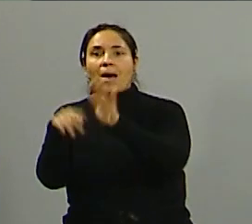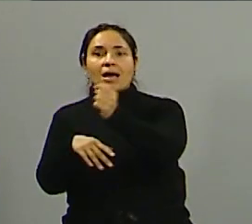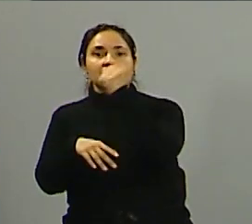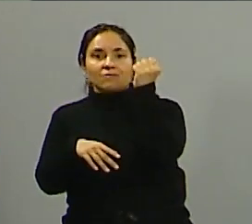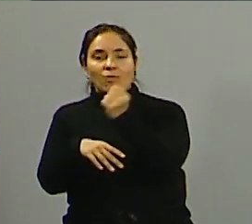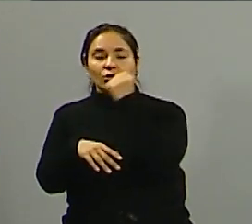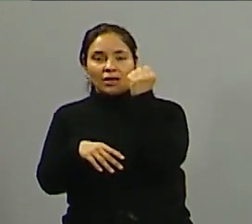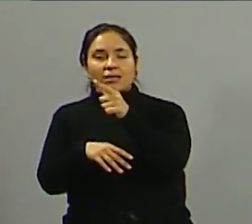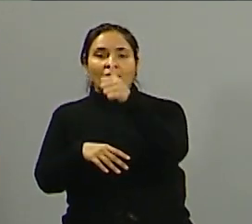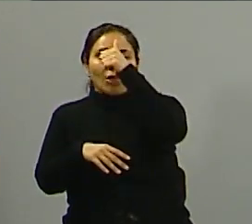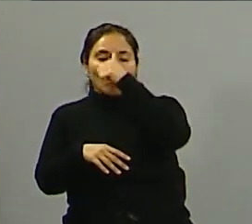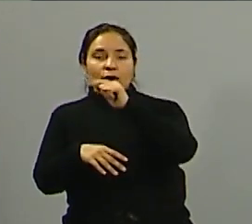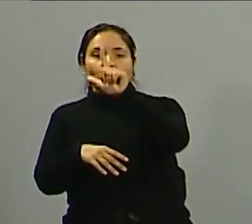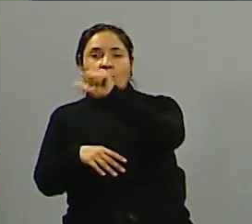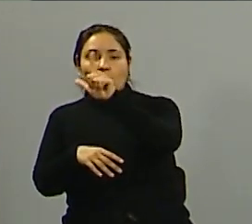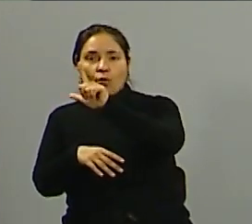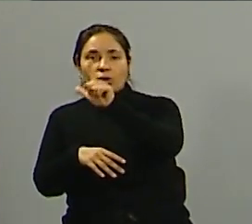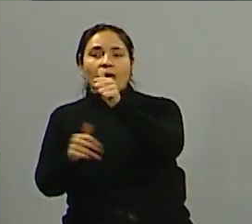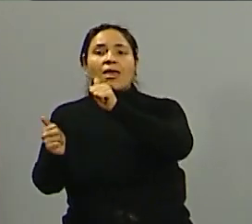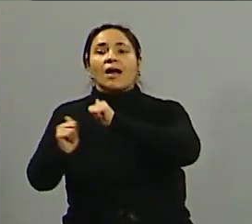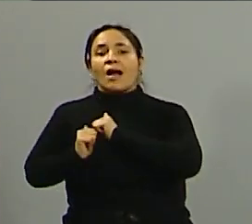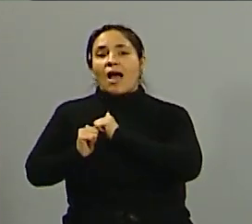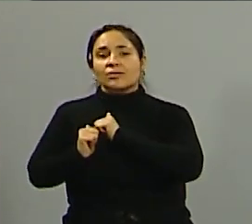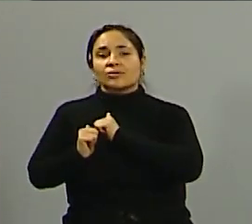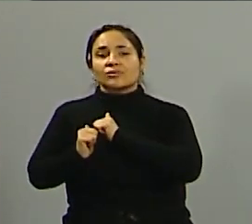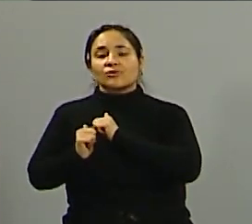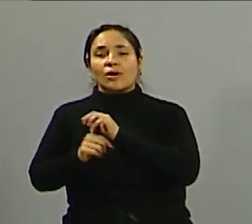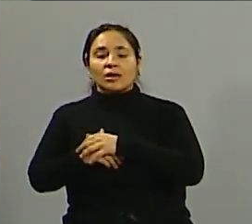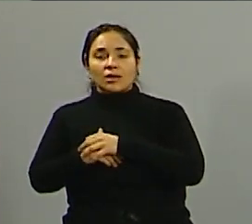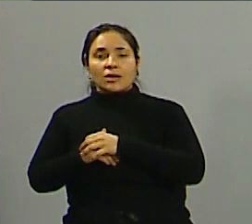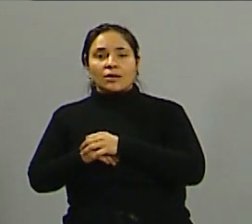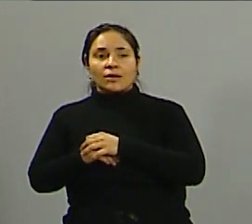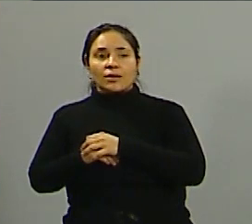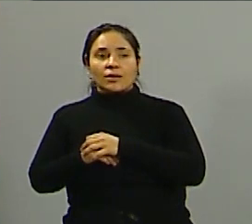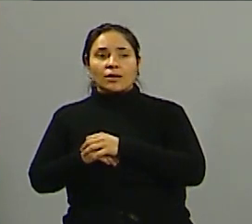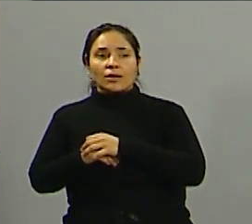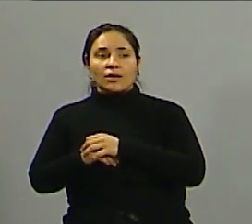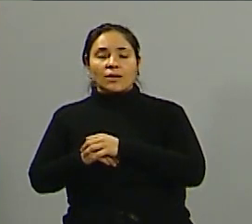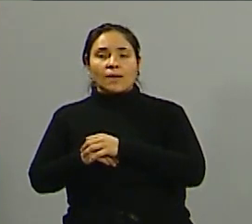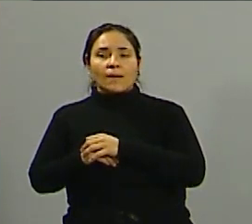que el domingo y el lunes tenga 2 días de descanso, me parece